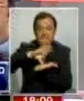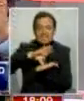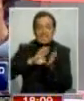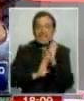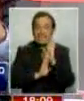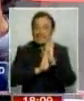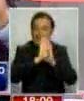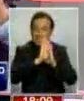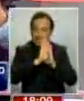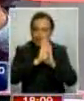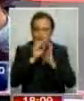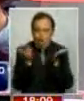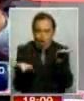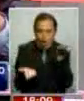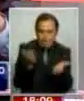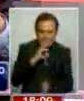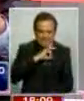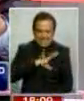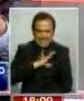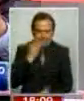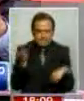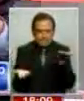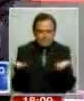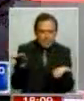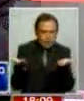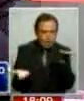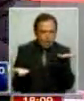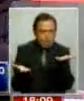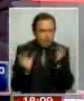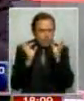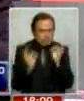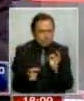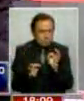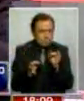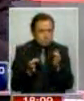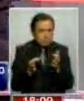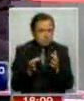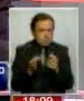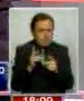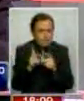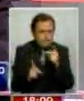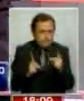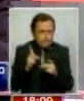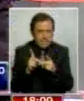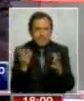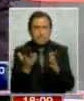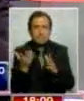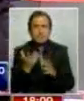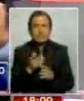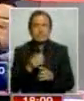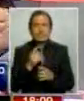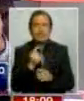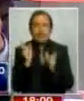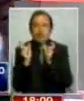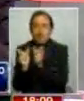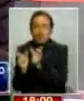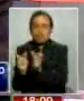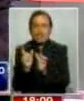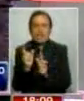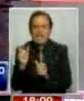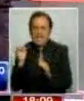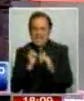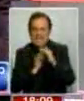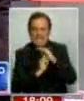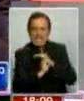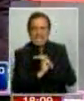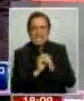desarrollados, pero nos comparamos para que sea esta comparación viable. Controlamos por el ingreso per cápita. Y por ejemplo decimos, mira,